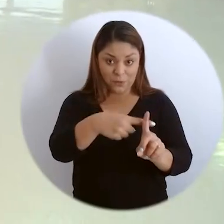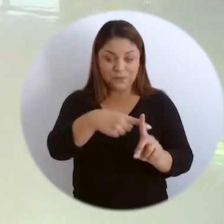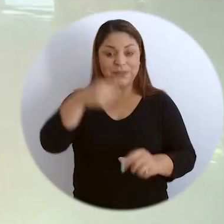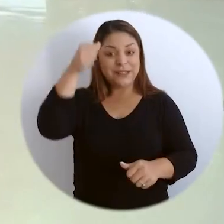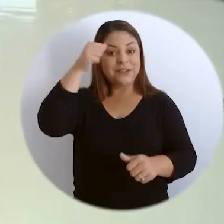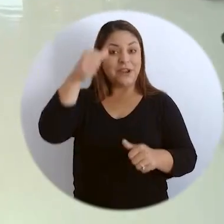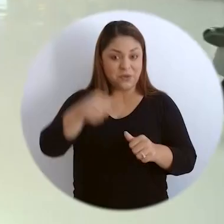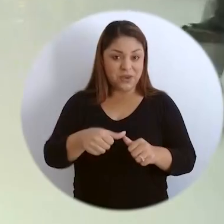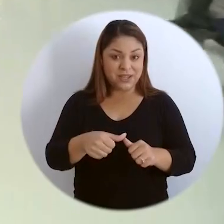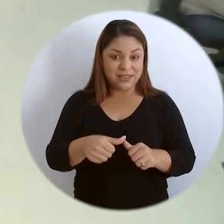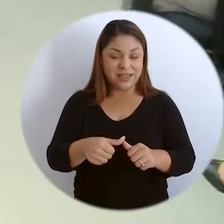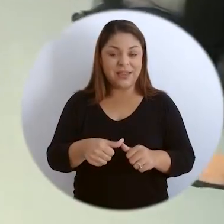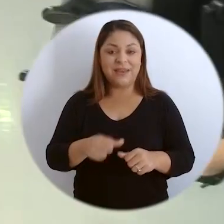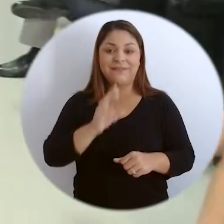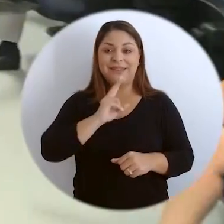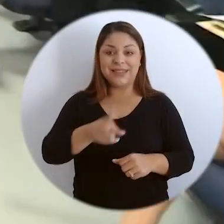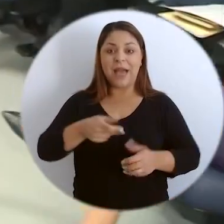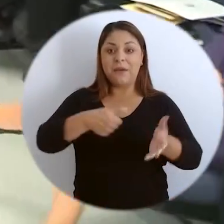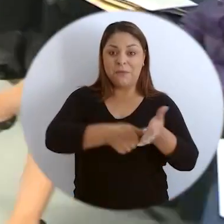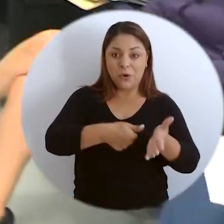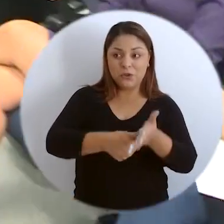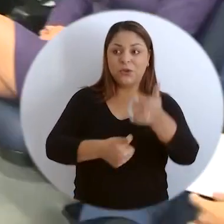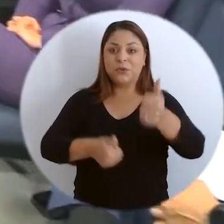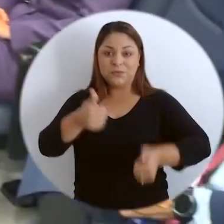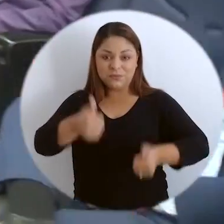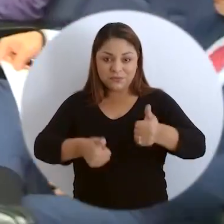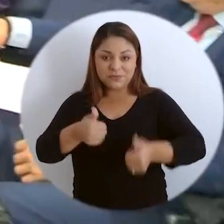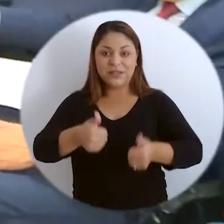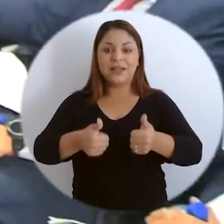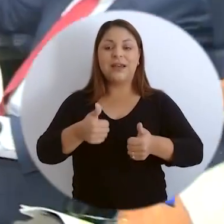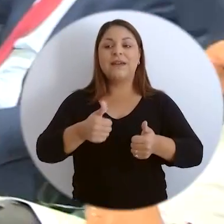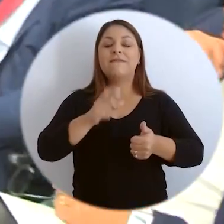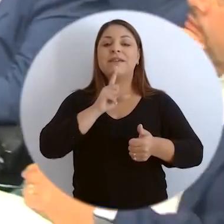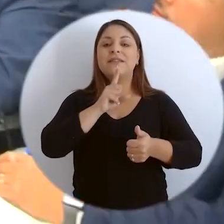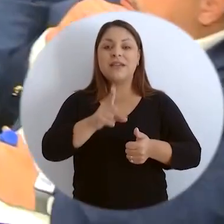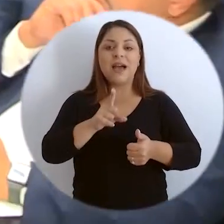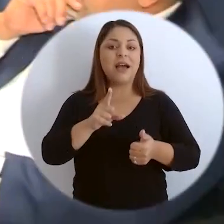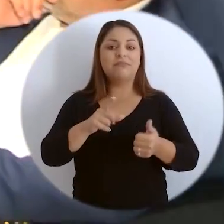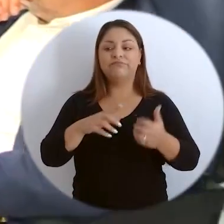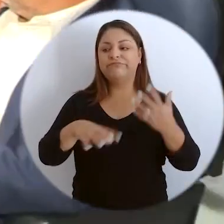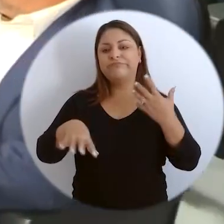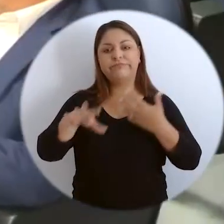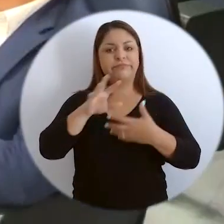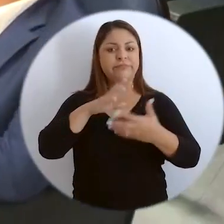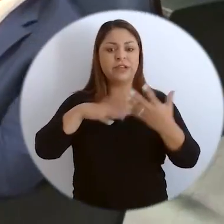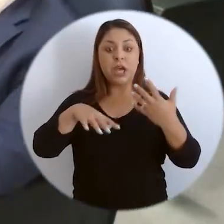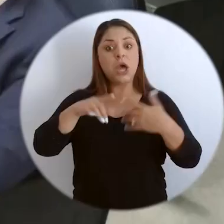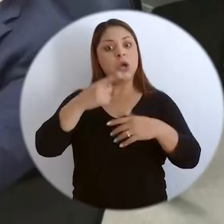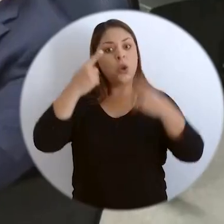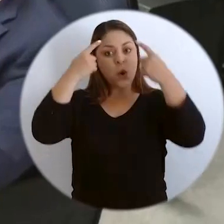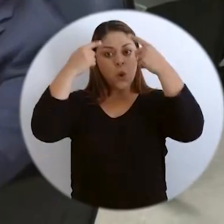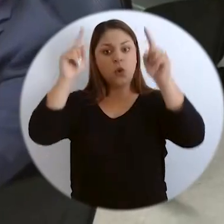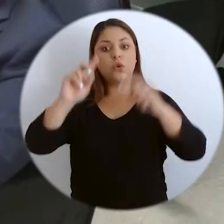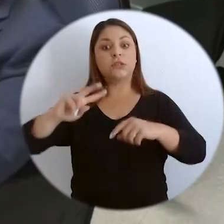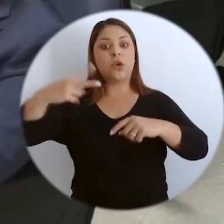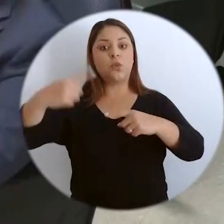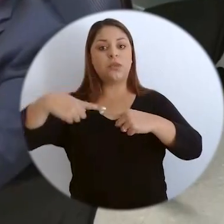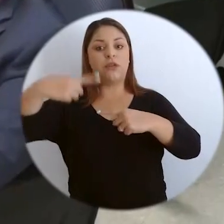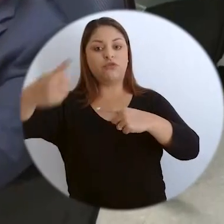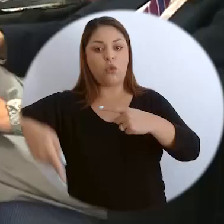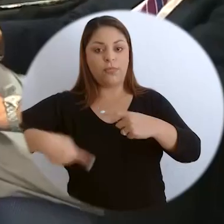los datos de nosotros hacemos una lectura un poco distinta. Porque, volvemos, Chávez ya tenía ese carácter